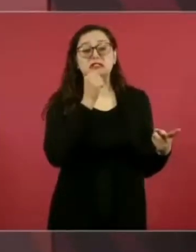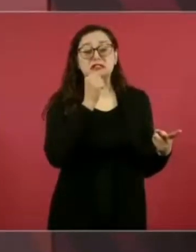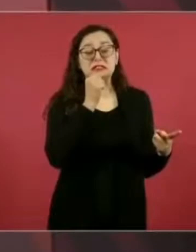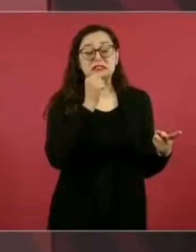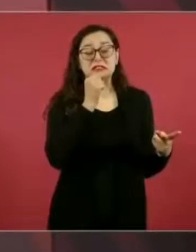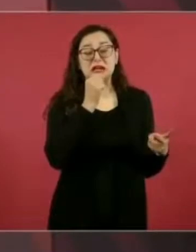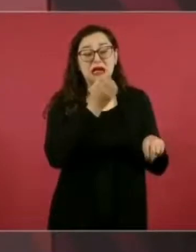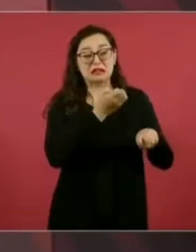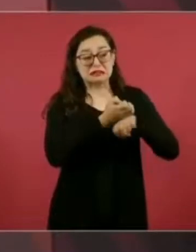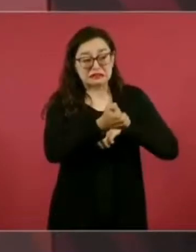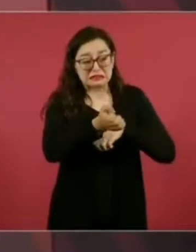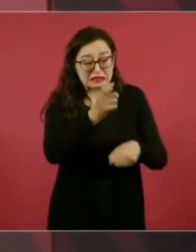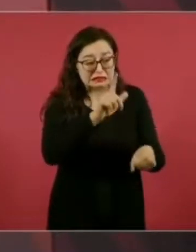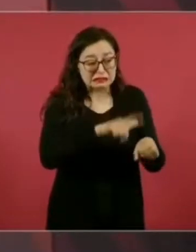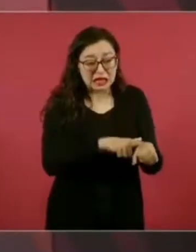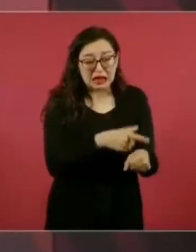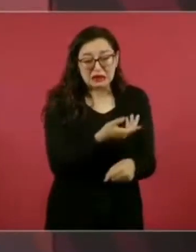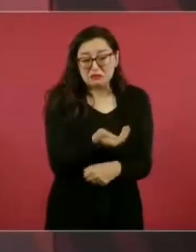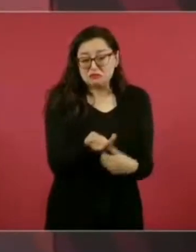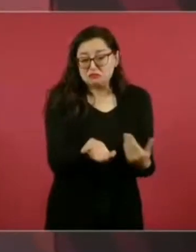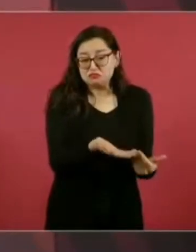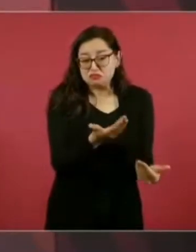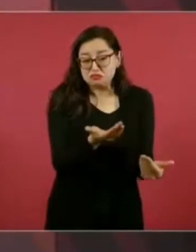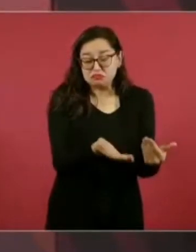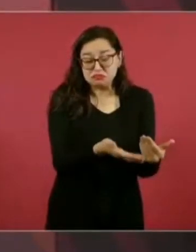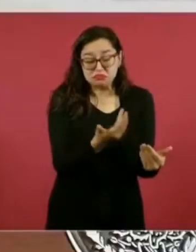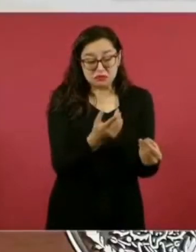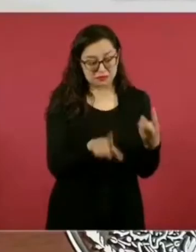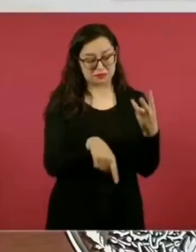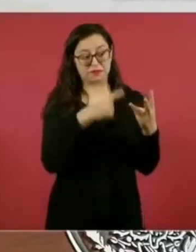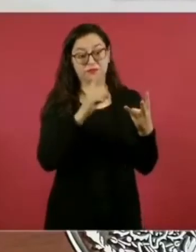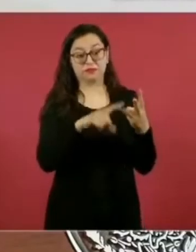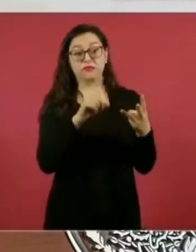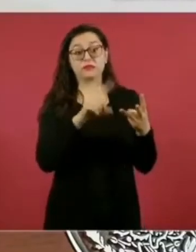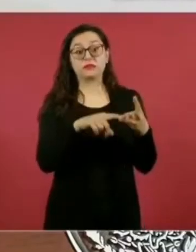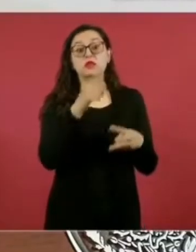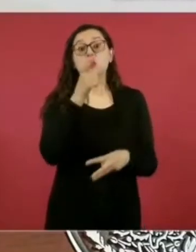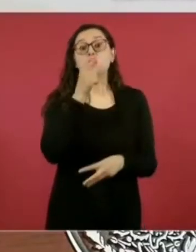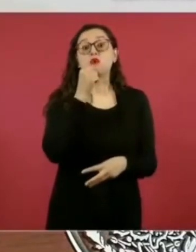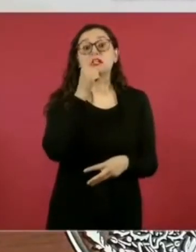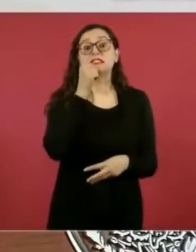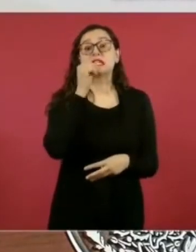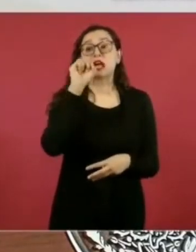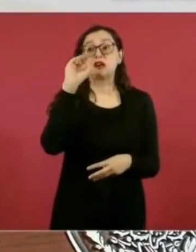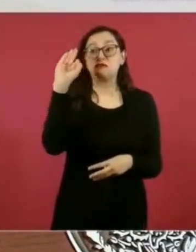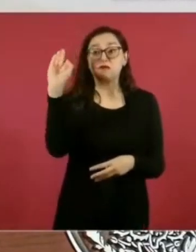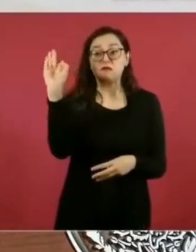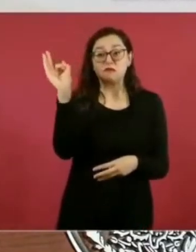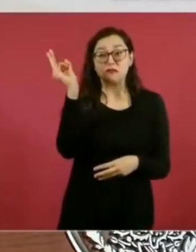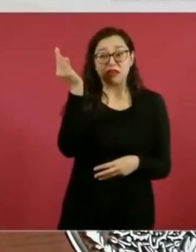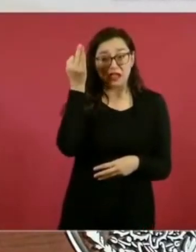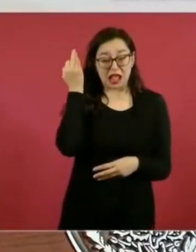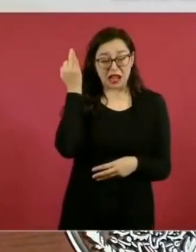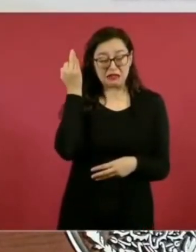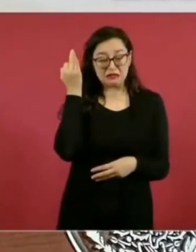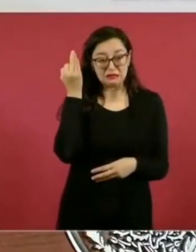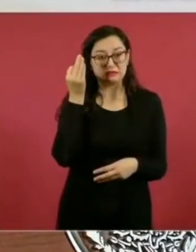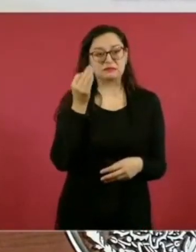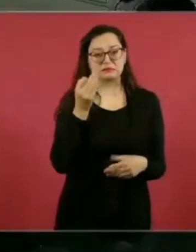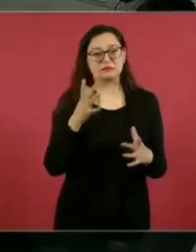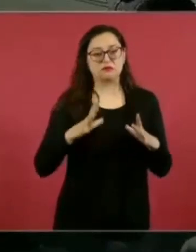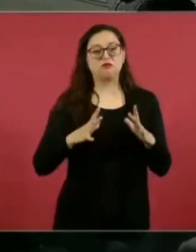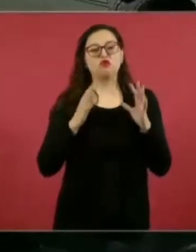que con el paso del tiempo se echó a perder por completo,